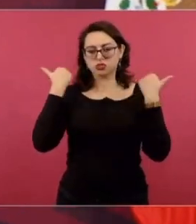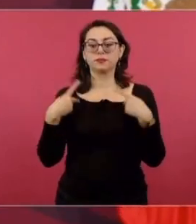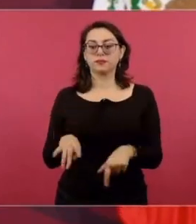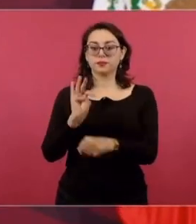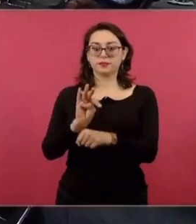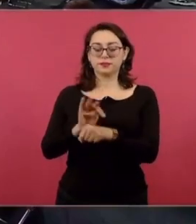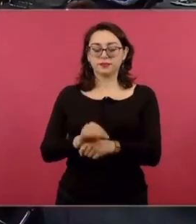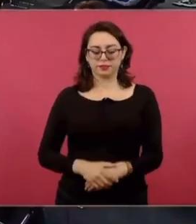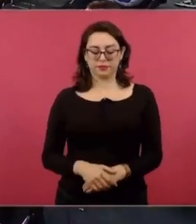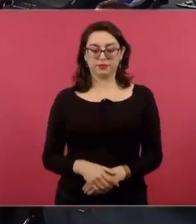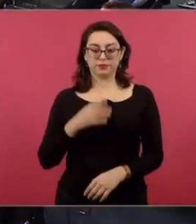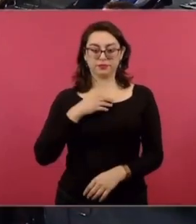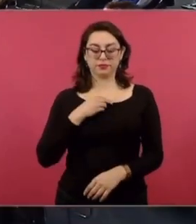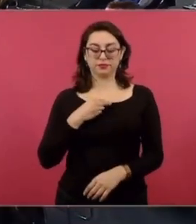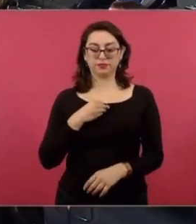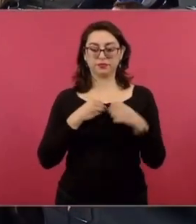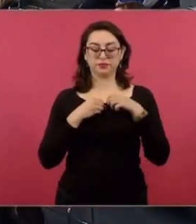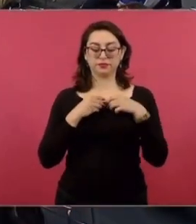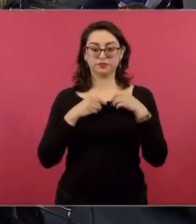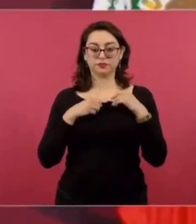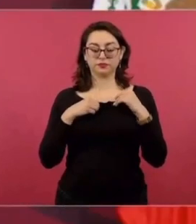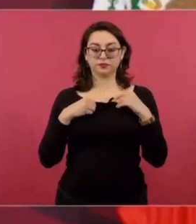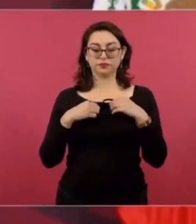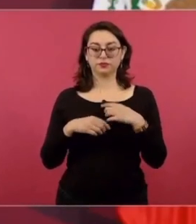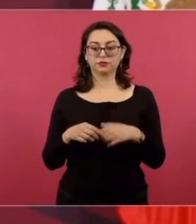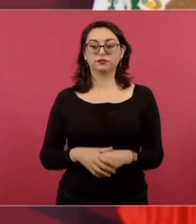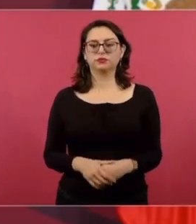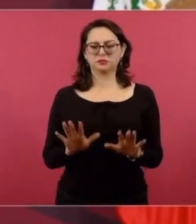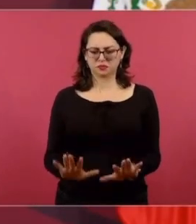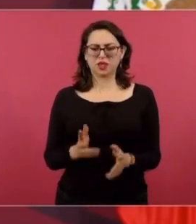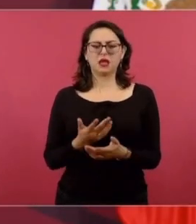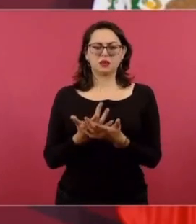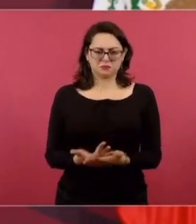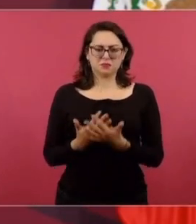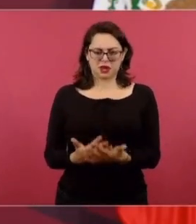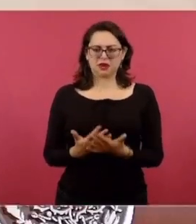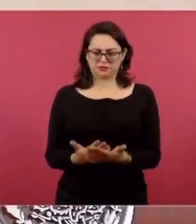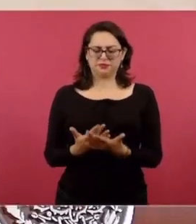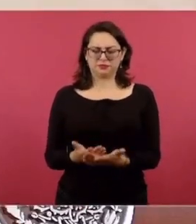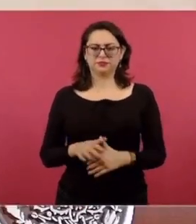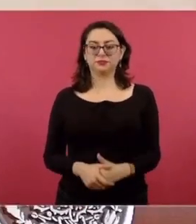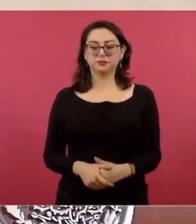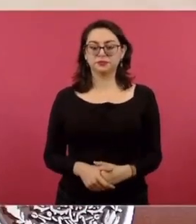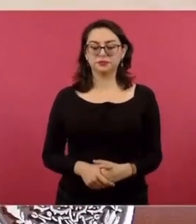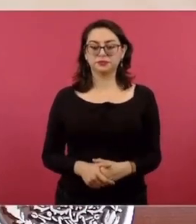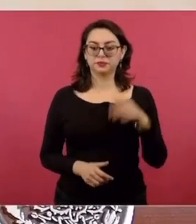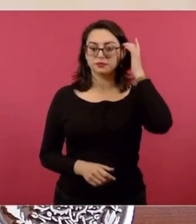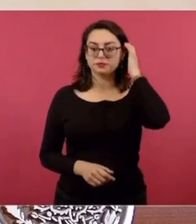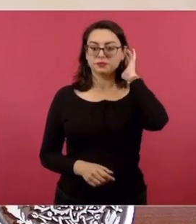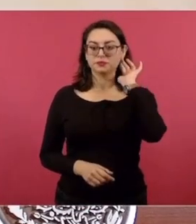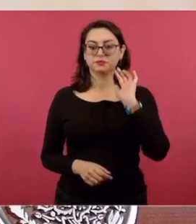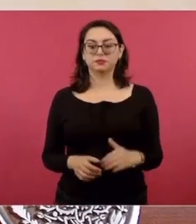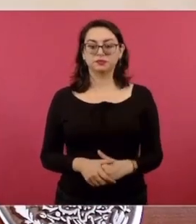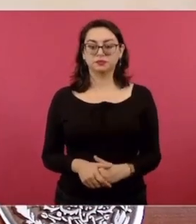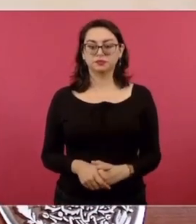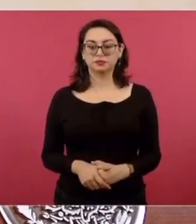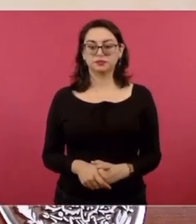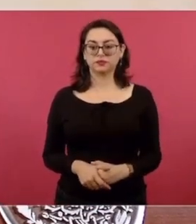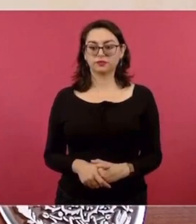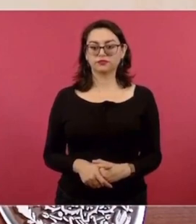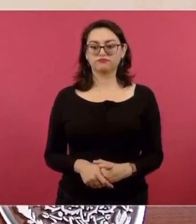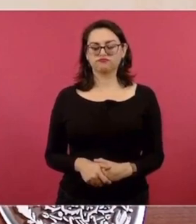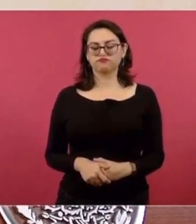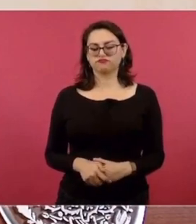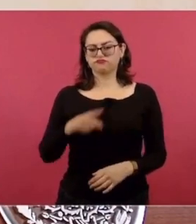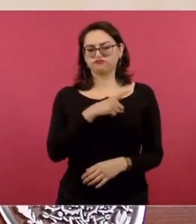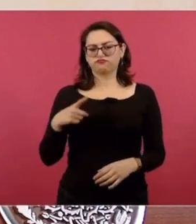sabemos todavía no quiero adelantar nada sobre eso sí pero hay que ver